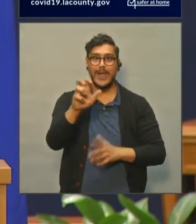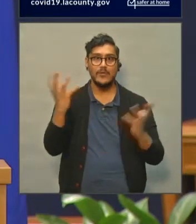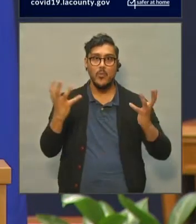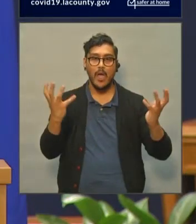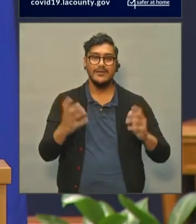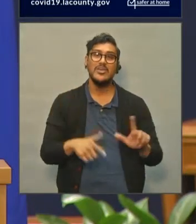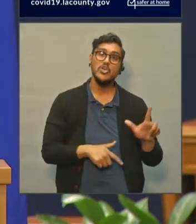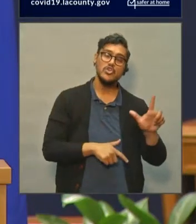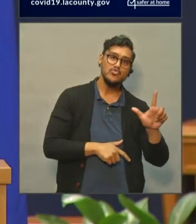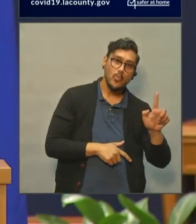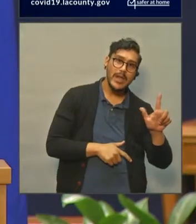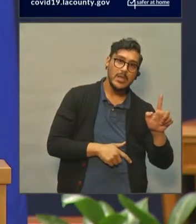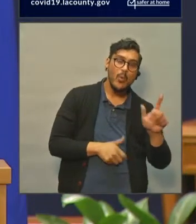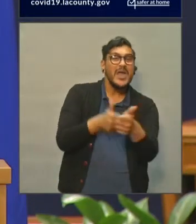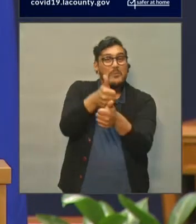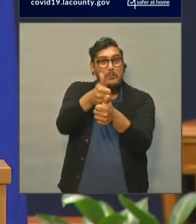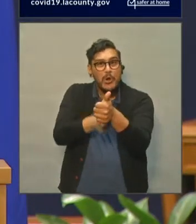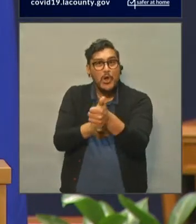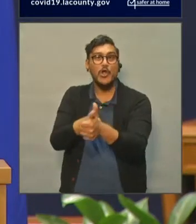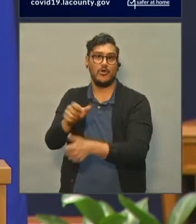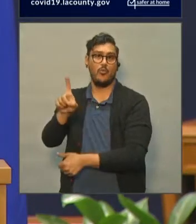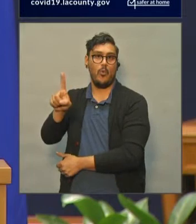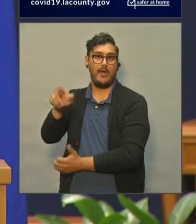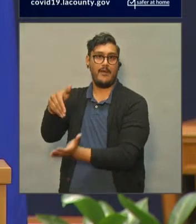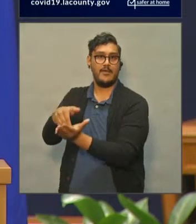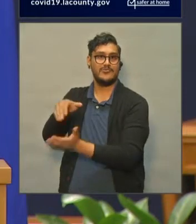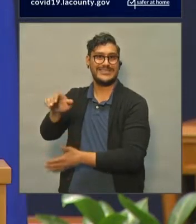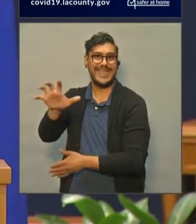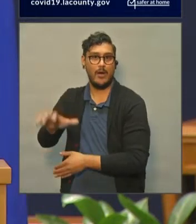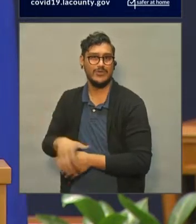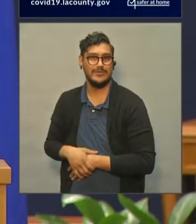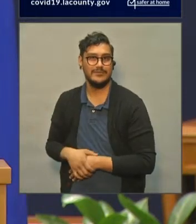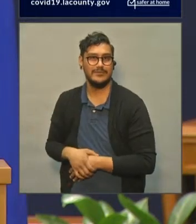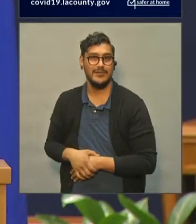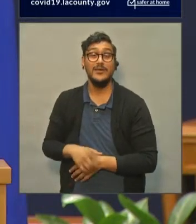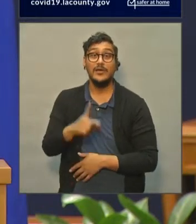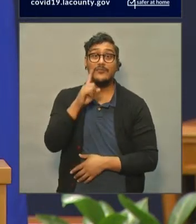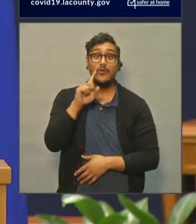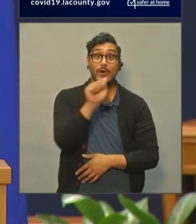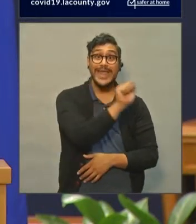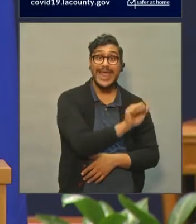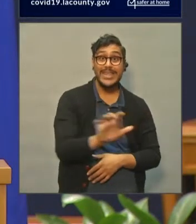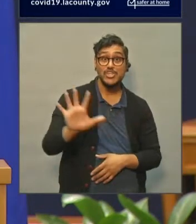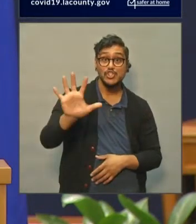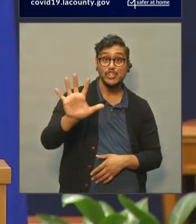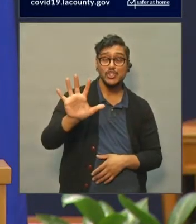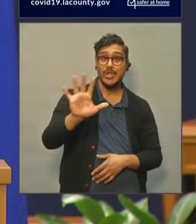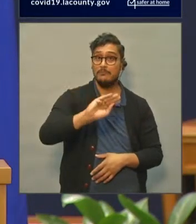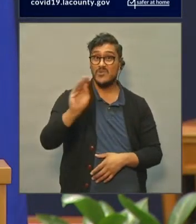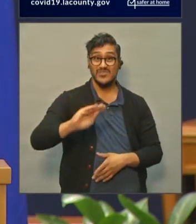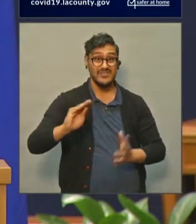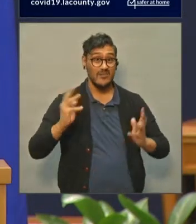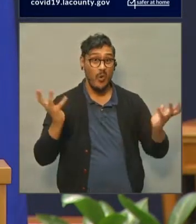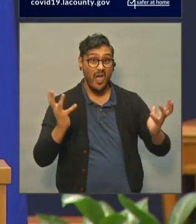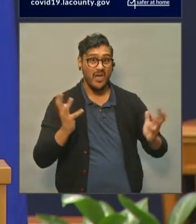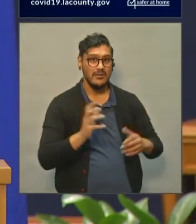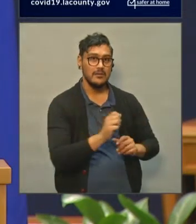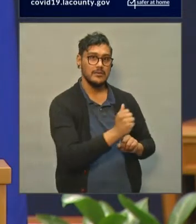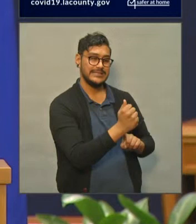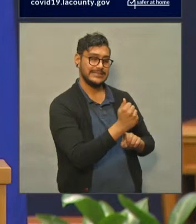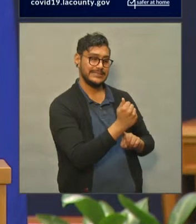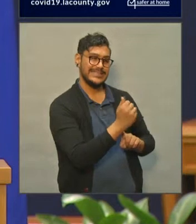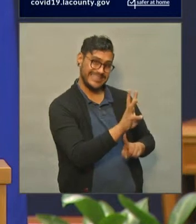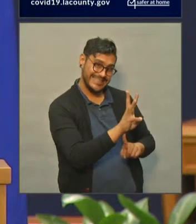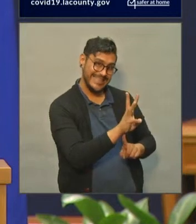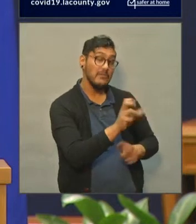es de 22 por cada 100,000 personas. Para las personas asiáticas, la tasa de mortalidad es de